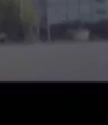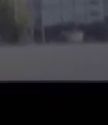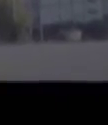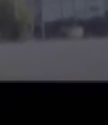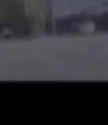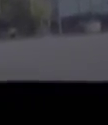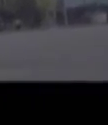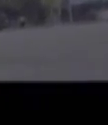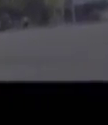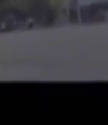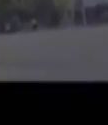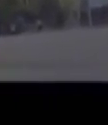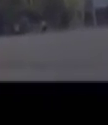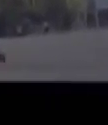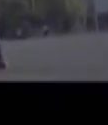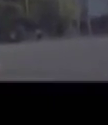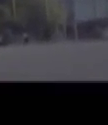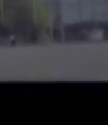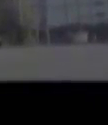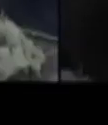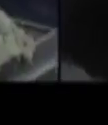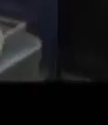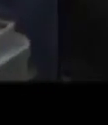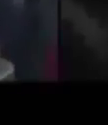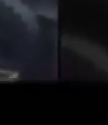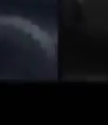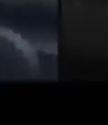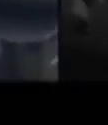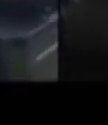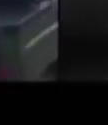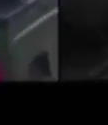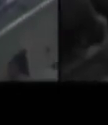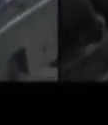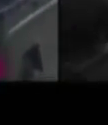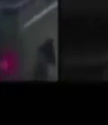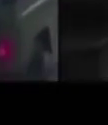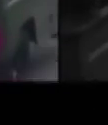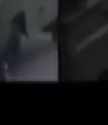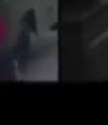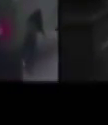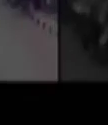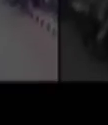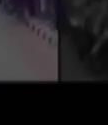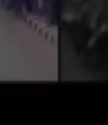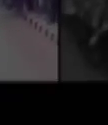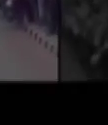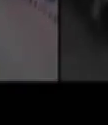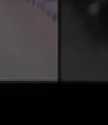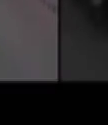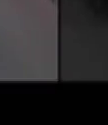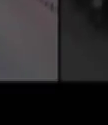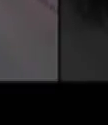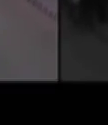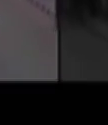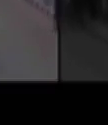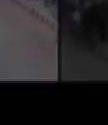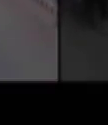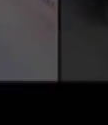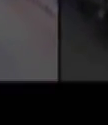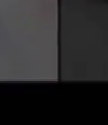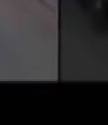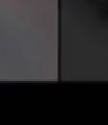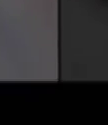imperial. Los soviéticos se fueron, es verdad, y ante el bloqueo y la necesidad nos levantamos de